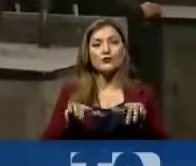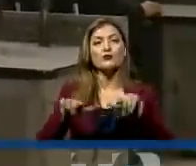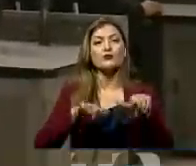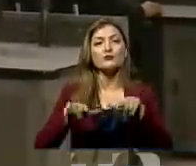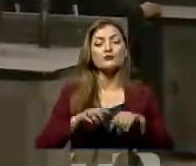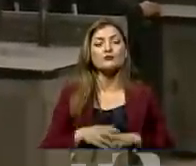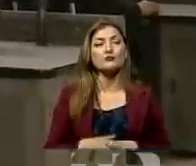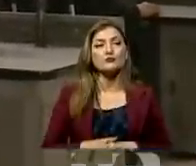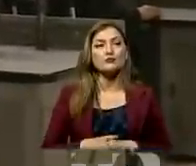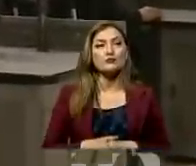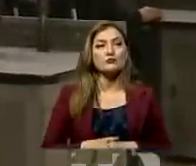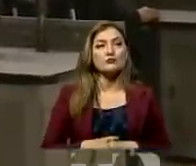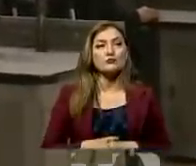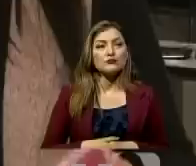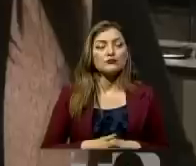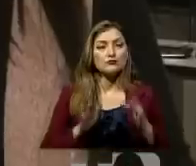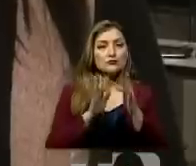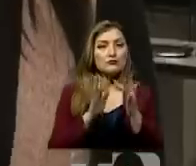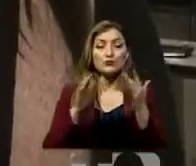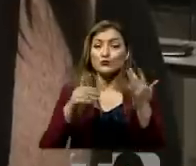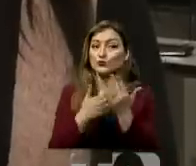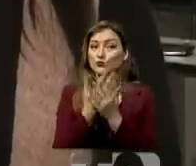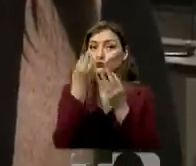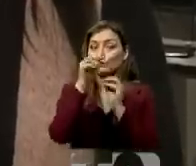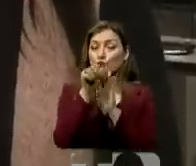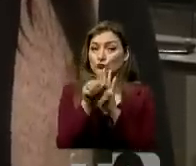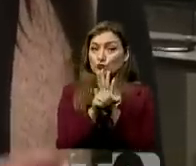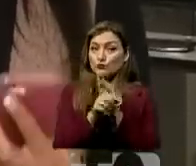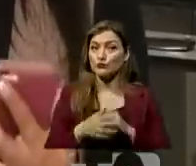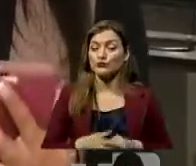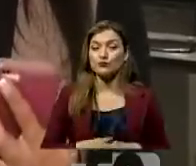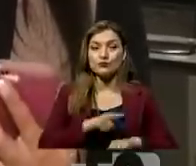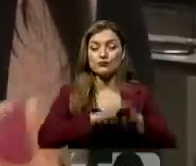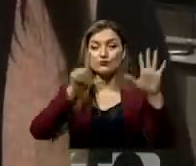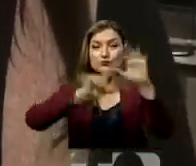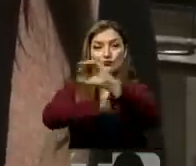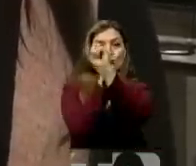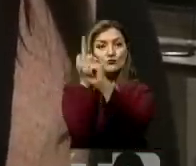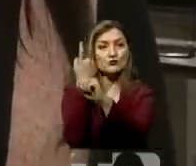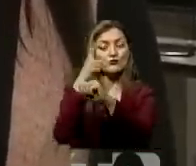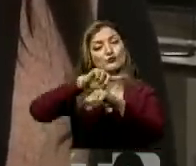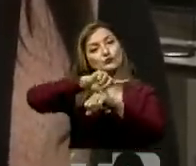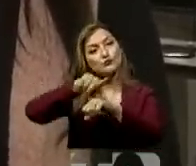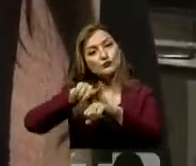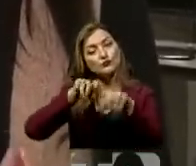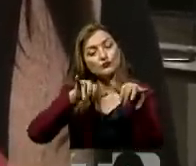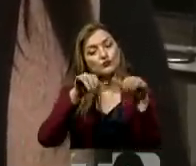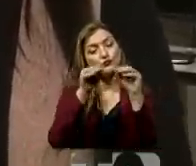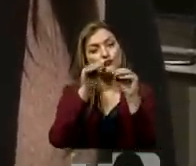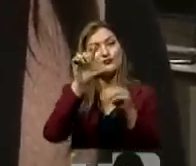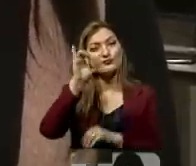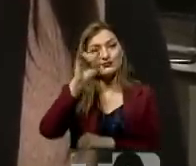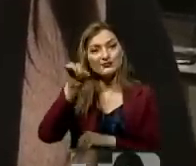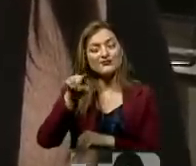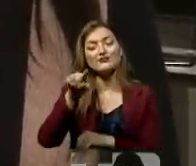este punto y de ser necesario realizaremos un nuevo enlace para contarles cualquier novedad cuando son las 7 de la mañana con 11 minutos regreso contigo